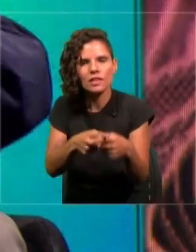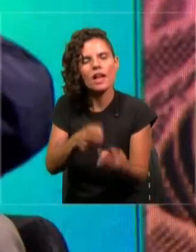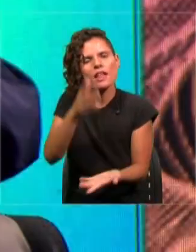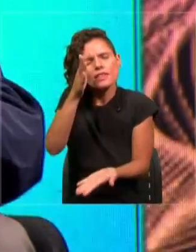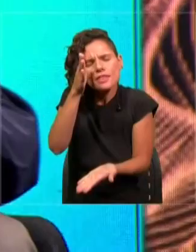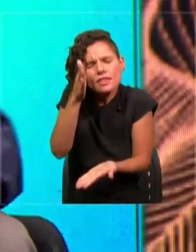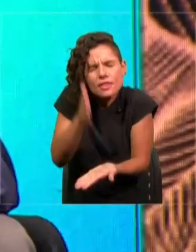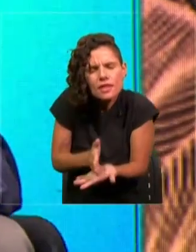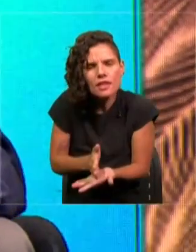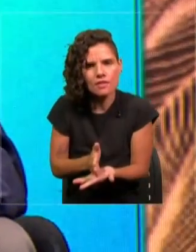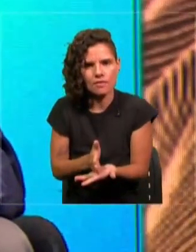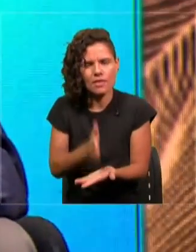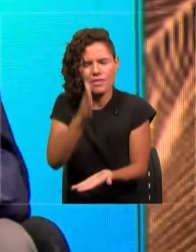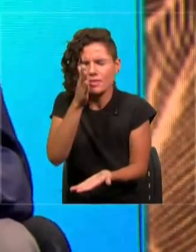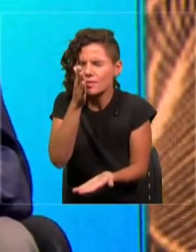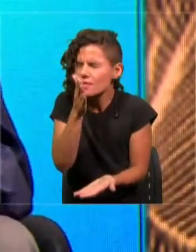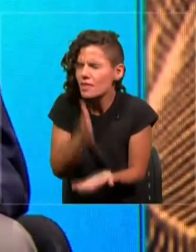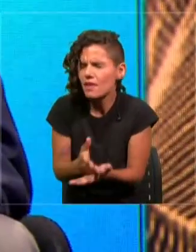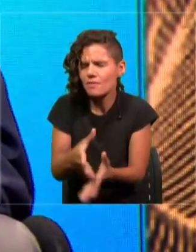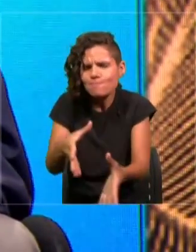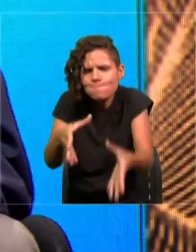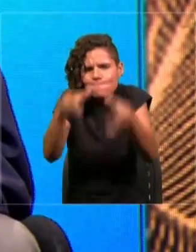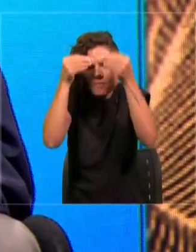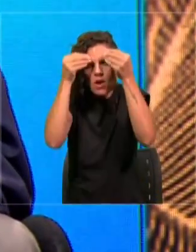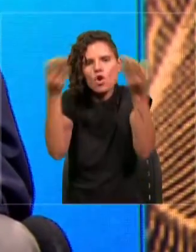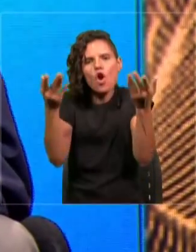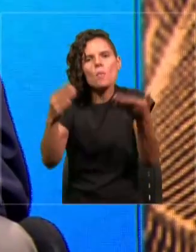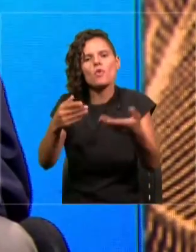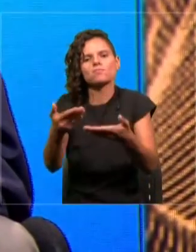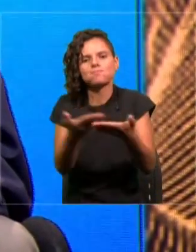Debe saber vivir en comunidad.